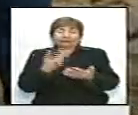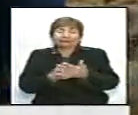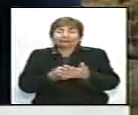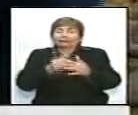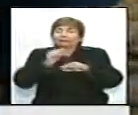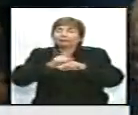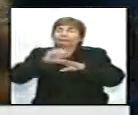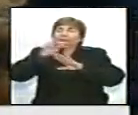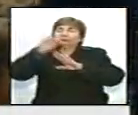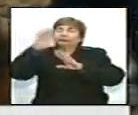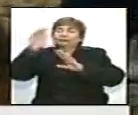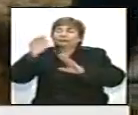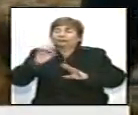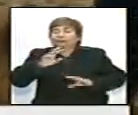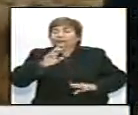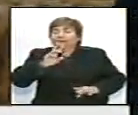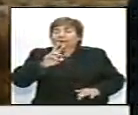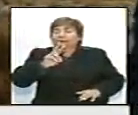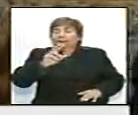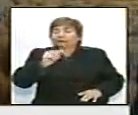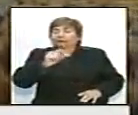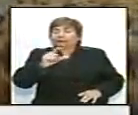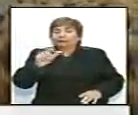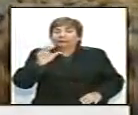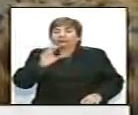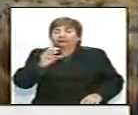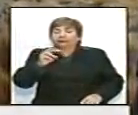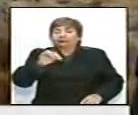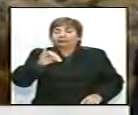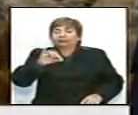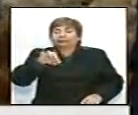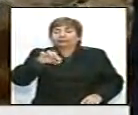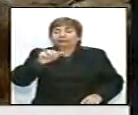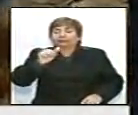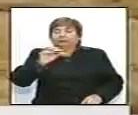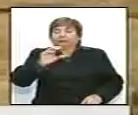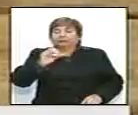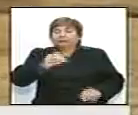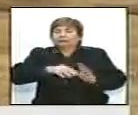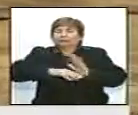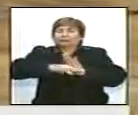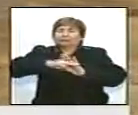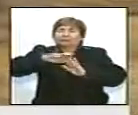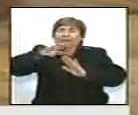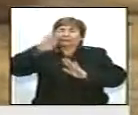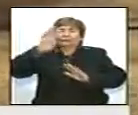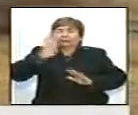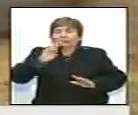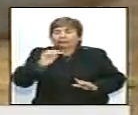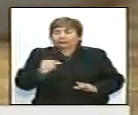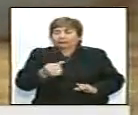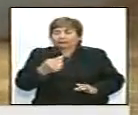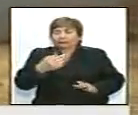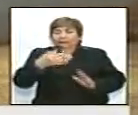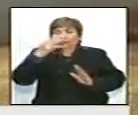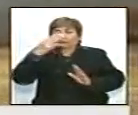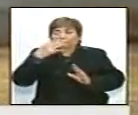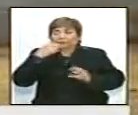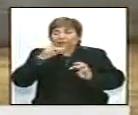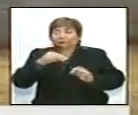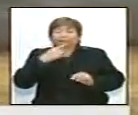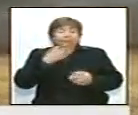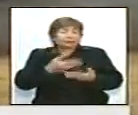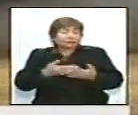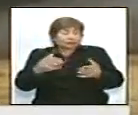parte alta del Valle del Canipaco, a más de 4.300 metros sobre el nivel del mar. El congresista Israel